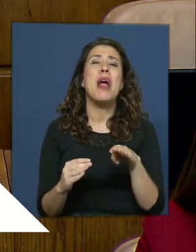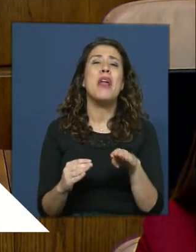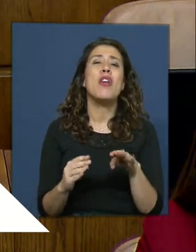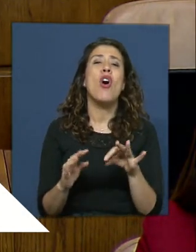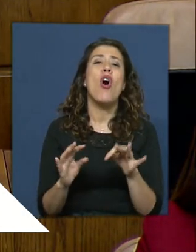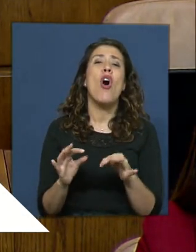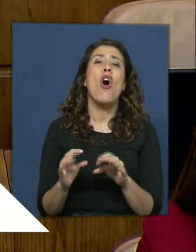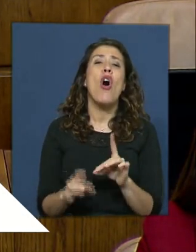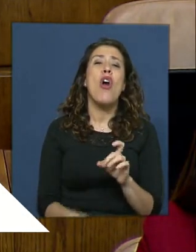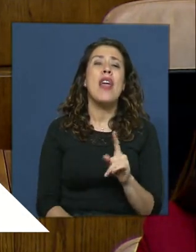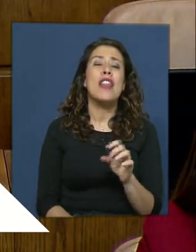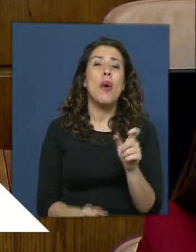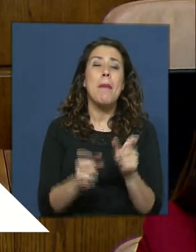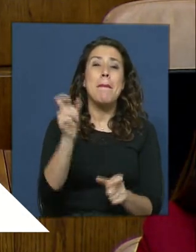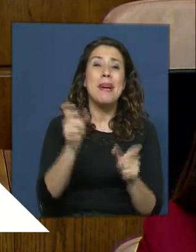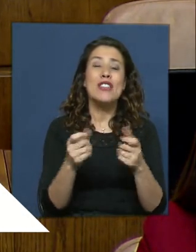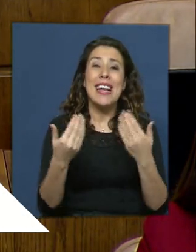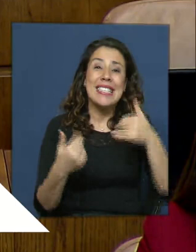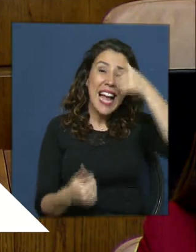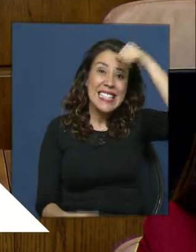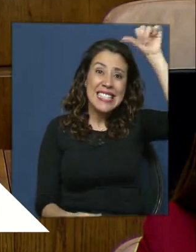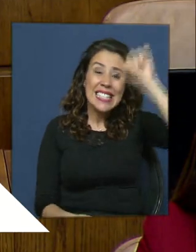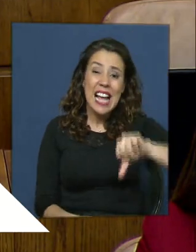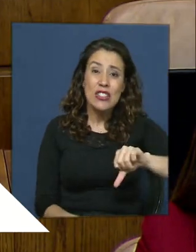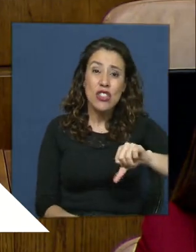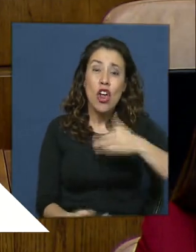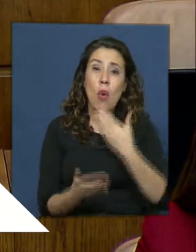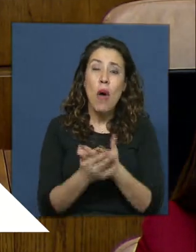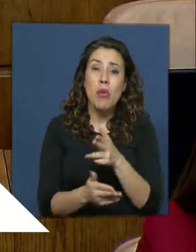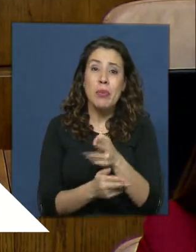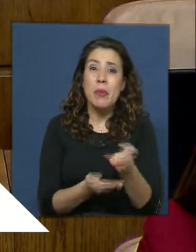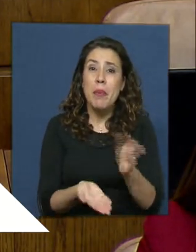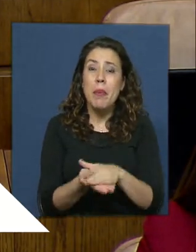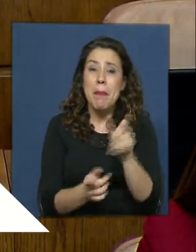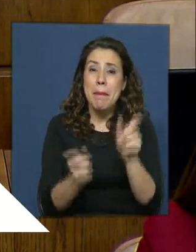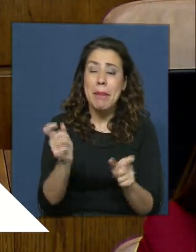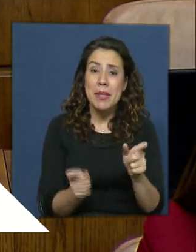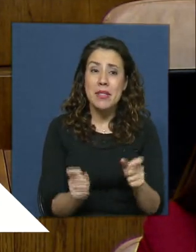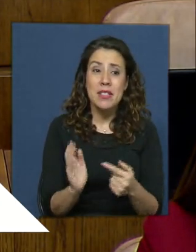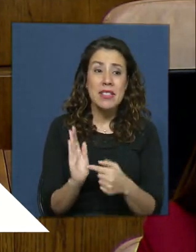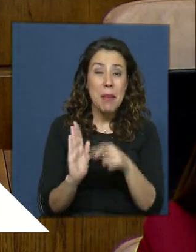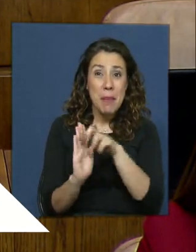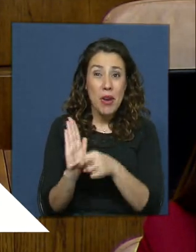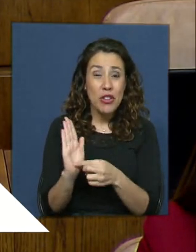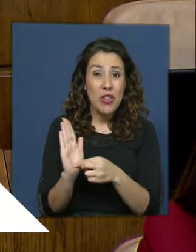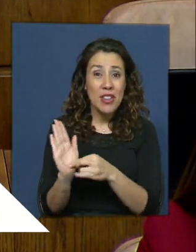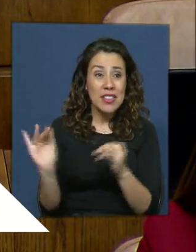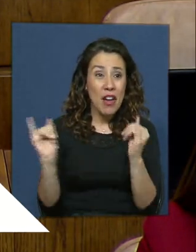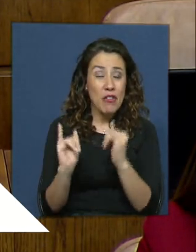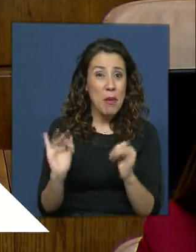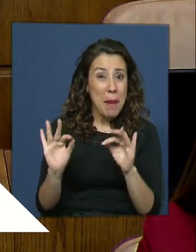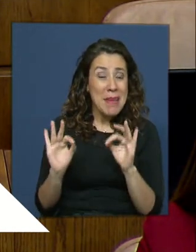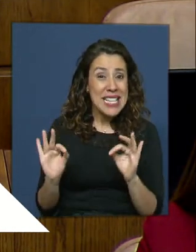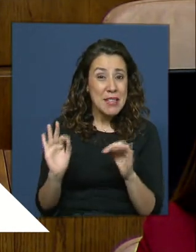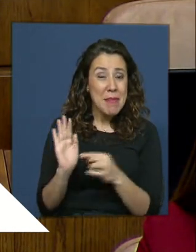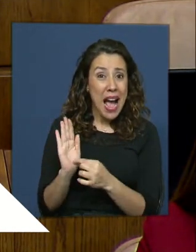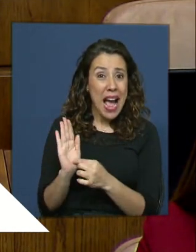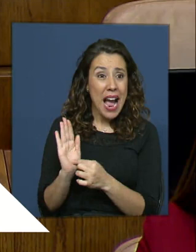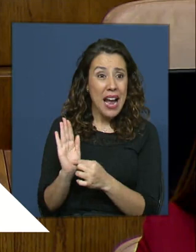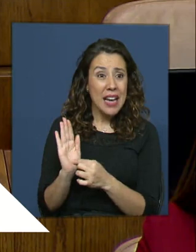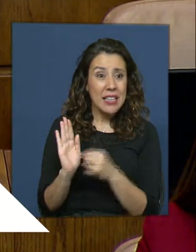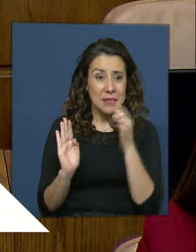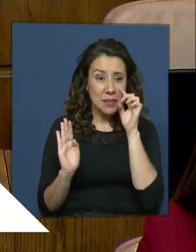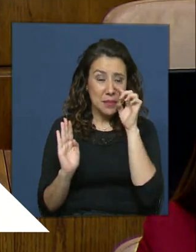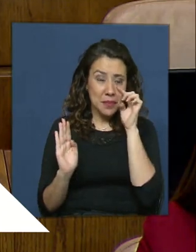los delitos de personas que fueron condenadas por esos crímenes. Por eso, si el proyecto quedase como está, o sea,